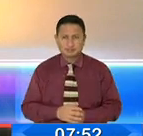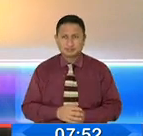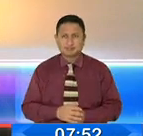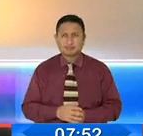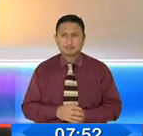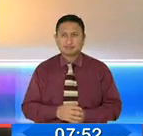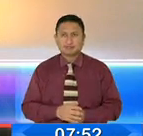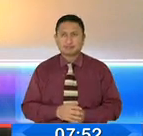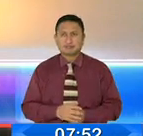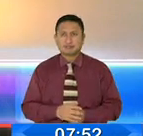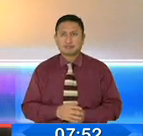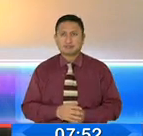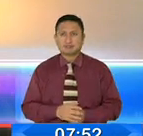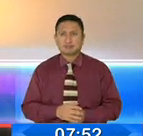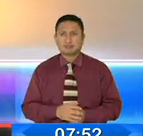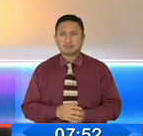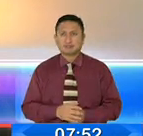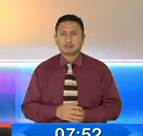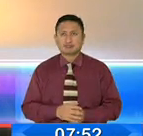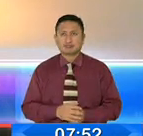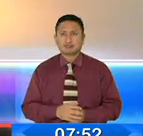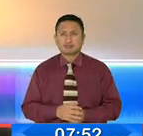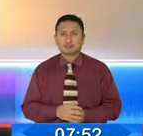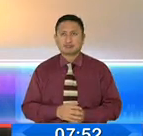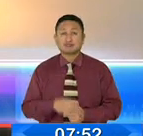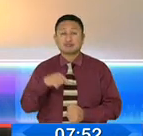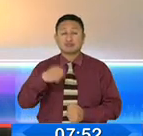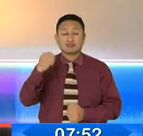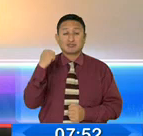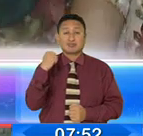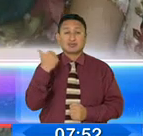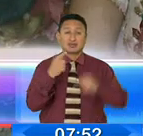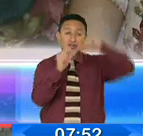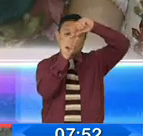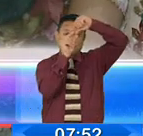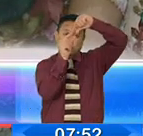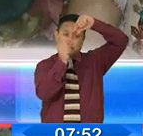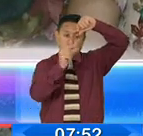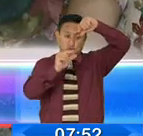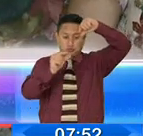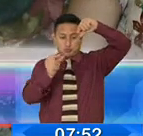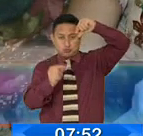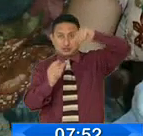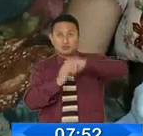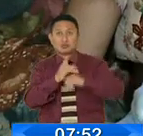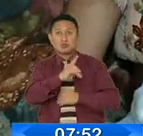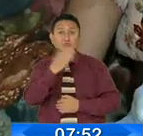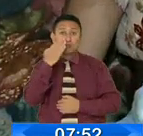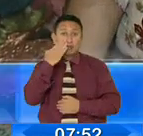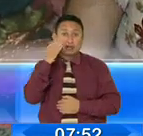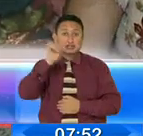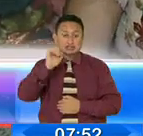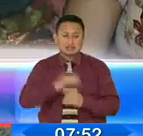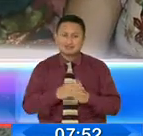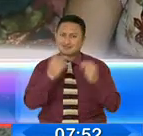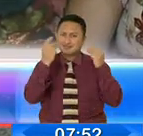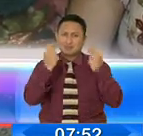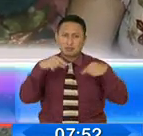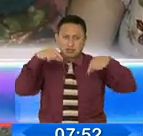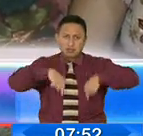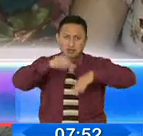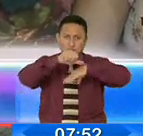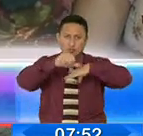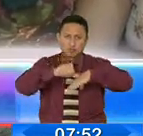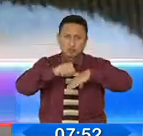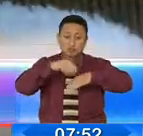como mielomeningocele. Es un defecto de la columna vertebral. Inmediatamente a la madre se le realizó una intervención para